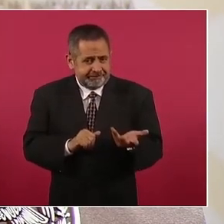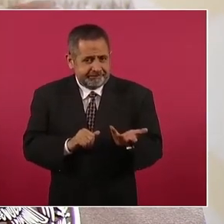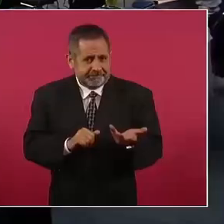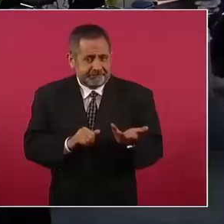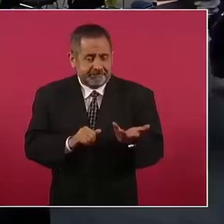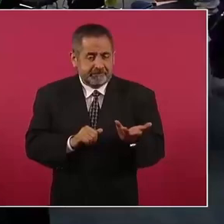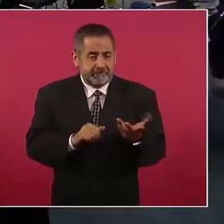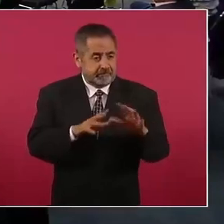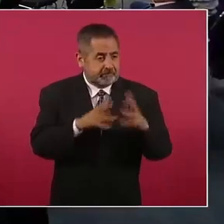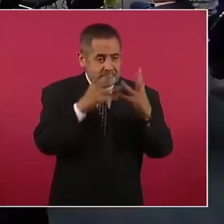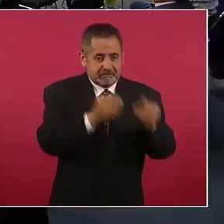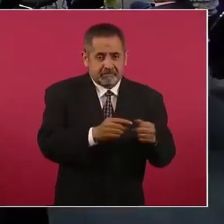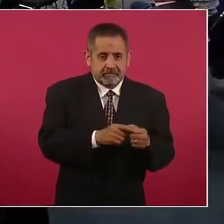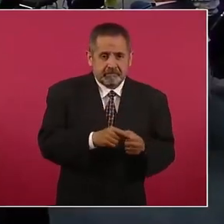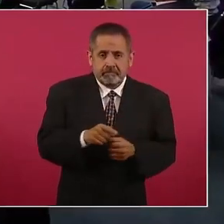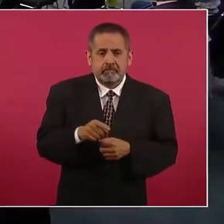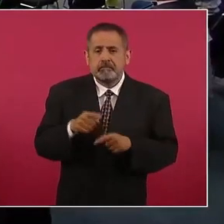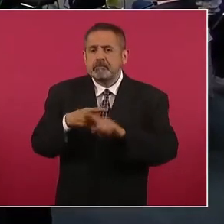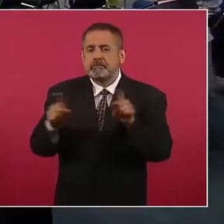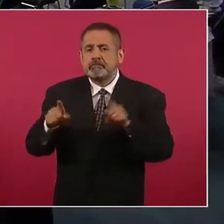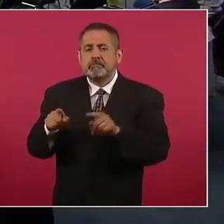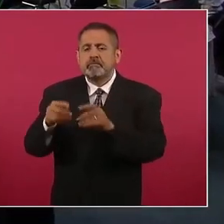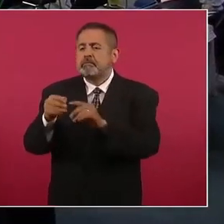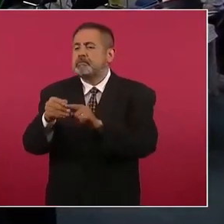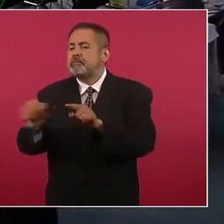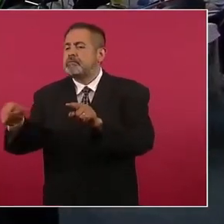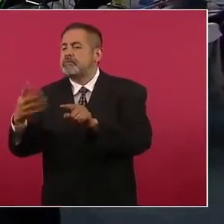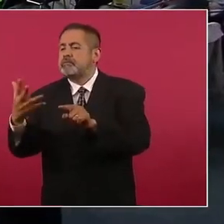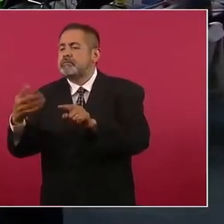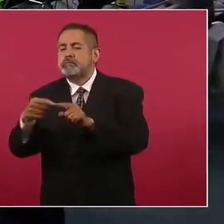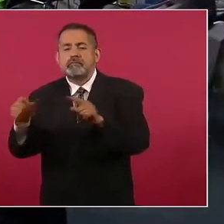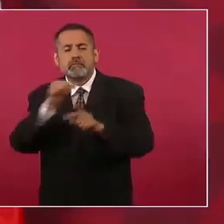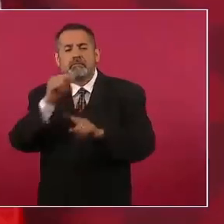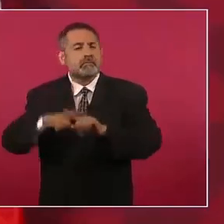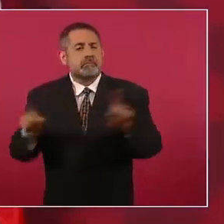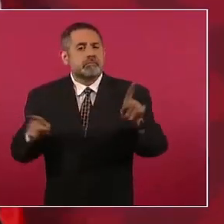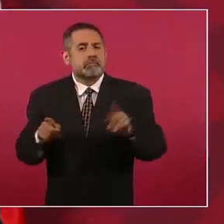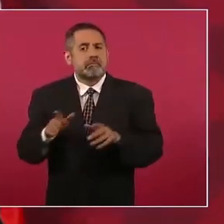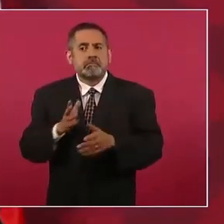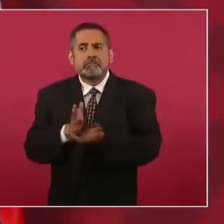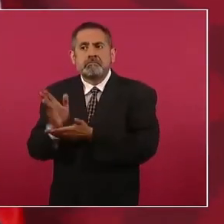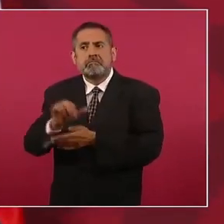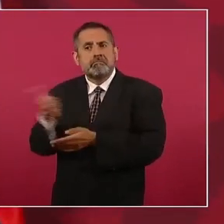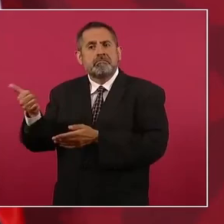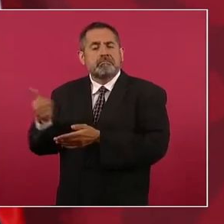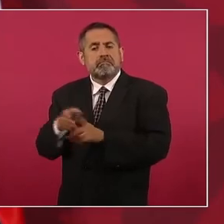pero eso no tiene que ver con el tramo 5, por donde va a pasar el tren.